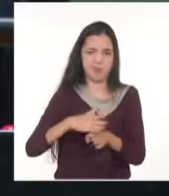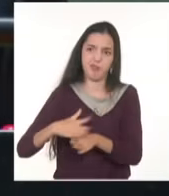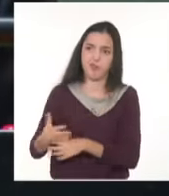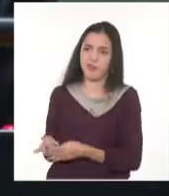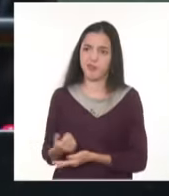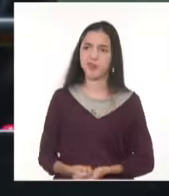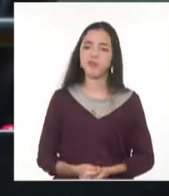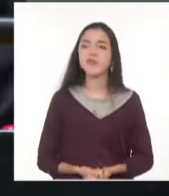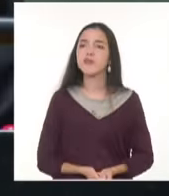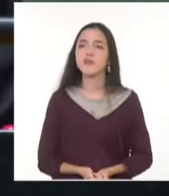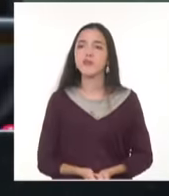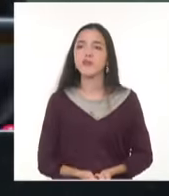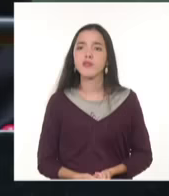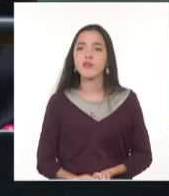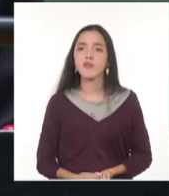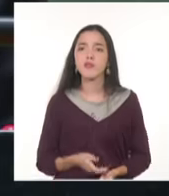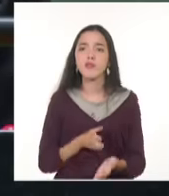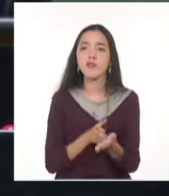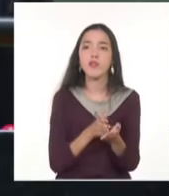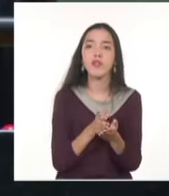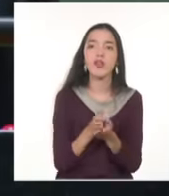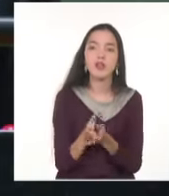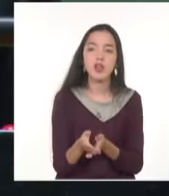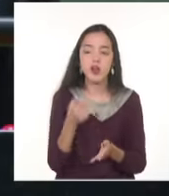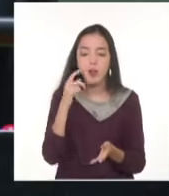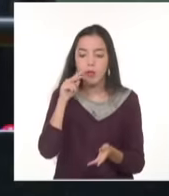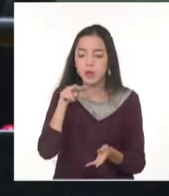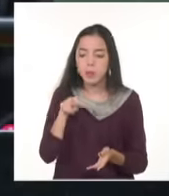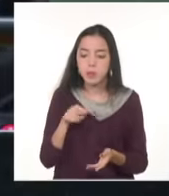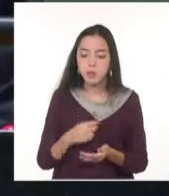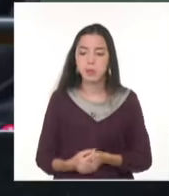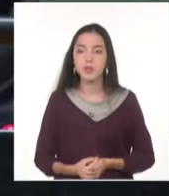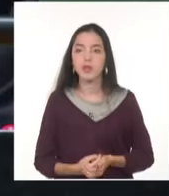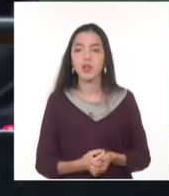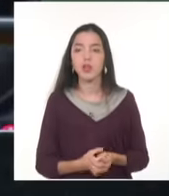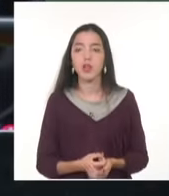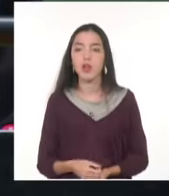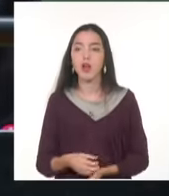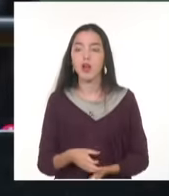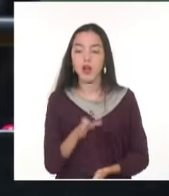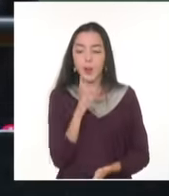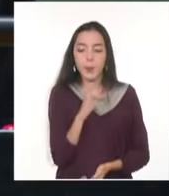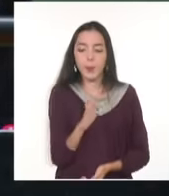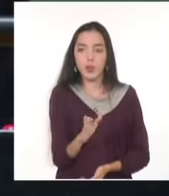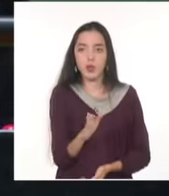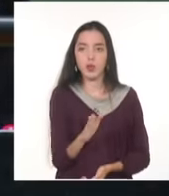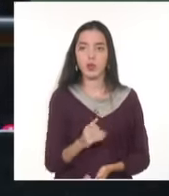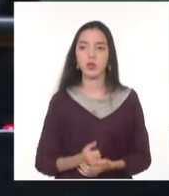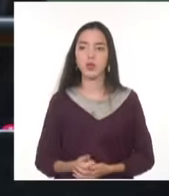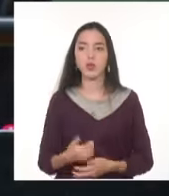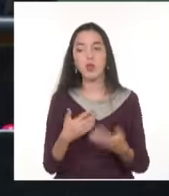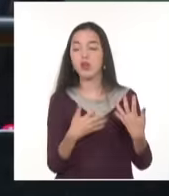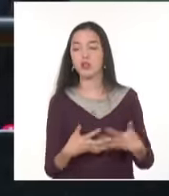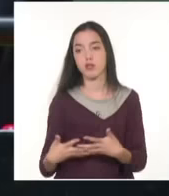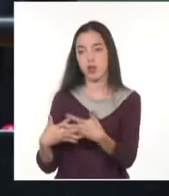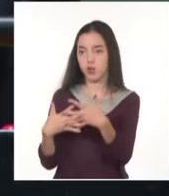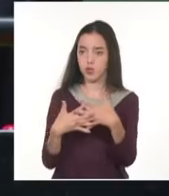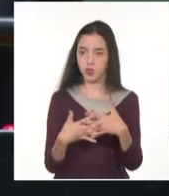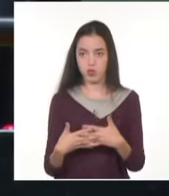abogando a favor de una relación respetuosa y constructiva con los Estados Unidos.